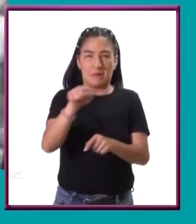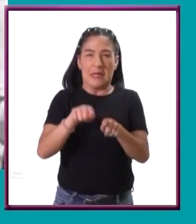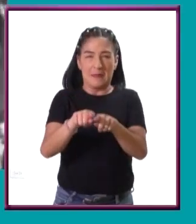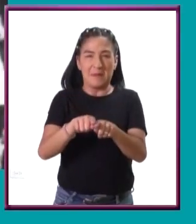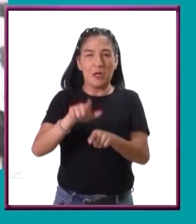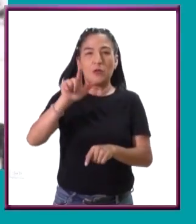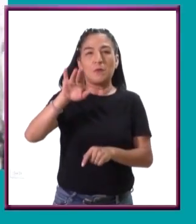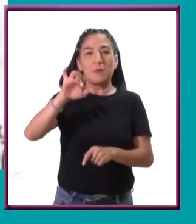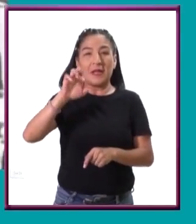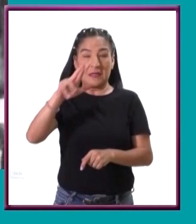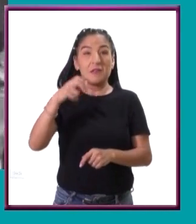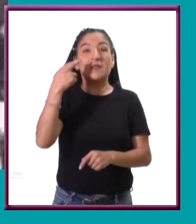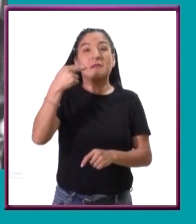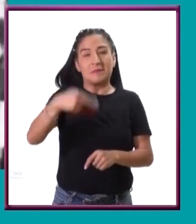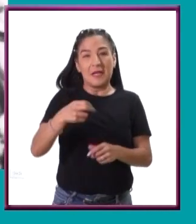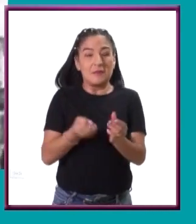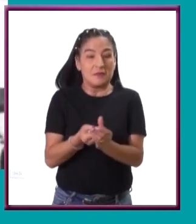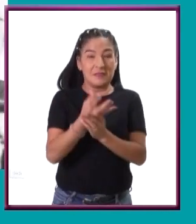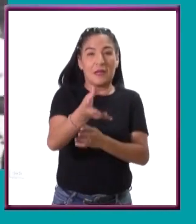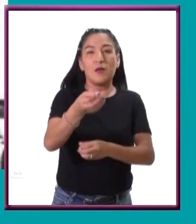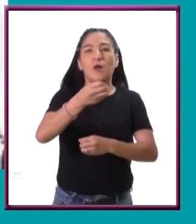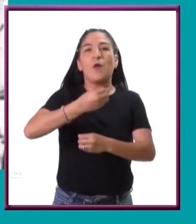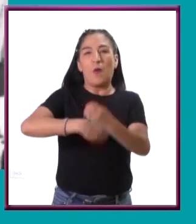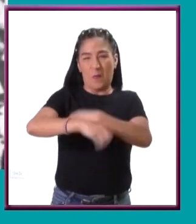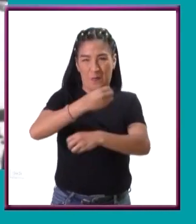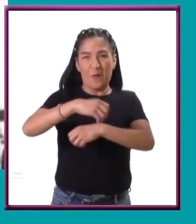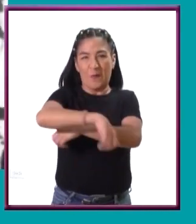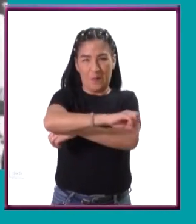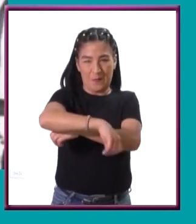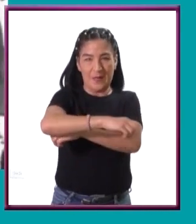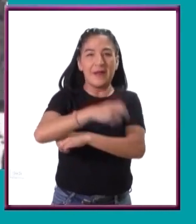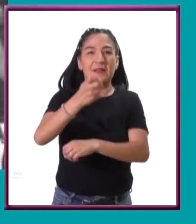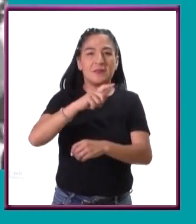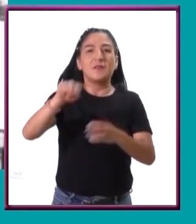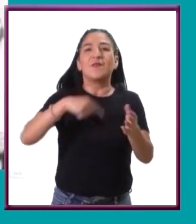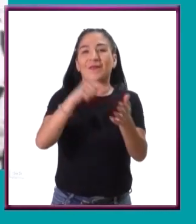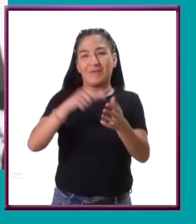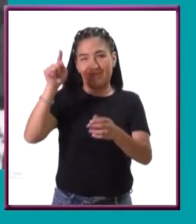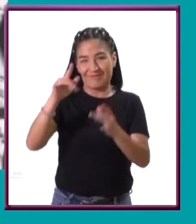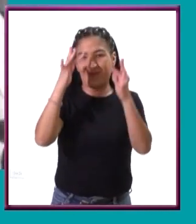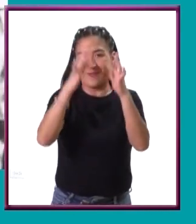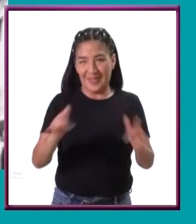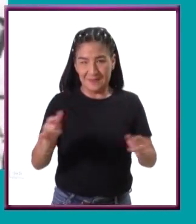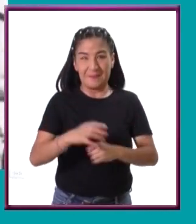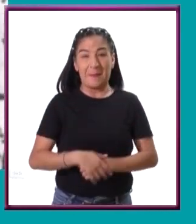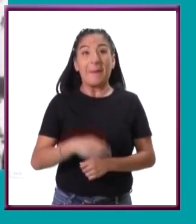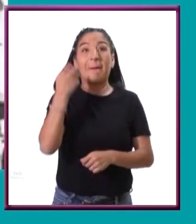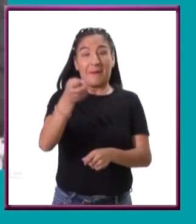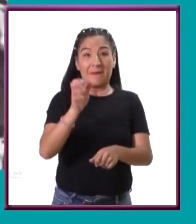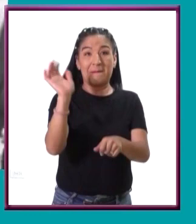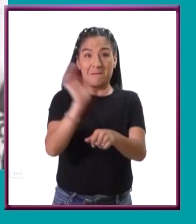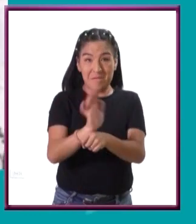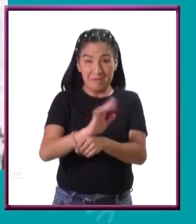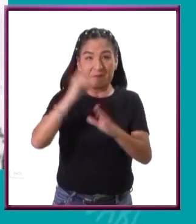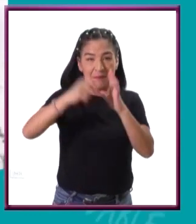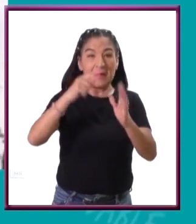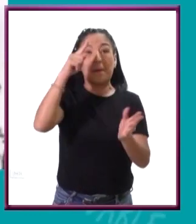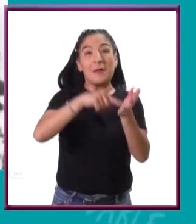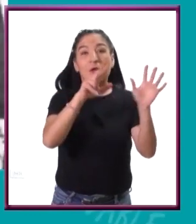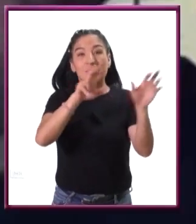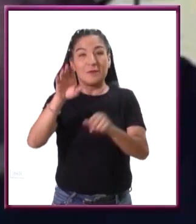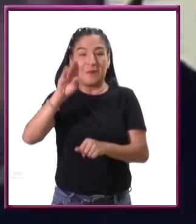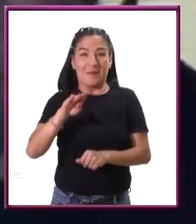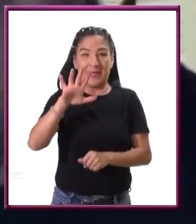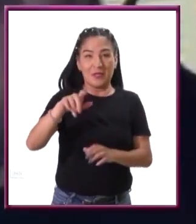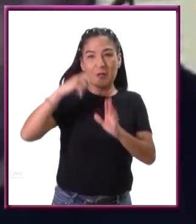los obreros de la fábrica Lumière en Lyon-Montplaisir, en Francia, obviamente, ¿no? Esta película se rodó en 1895,